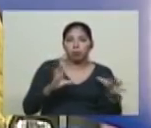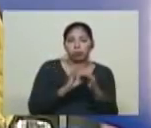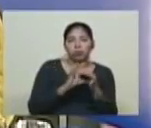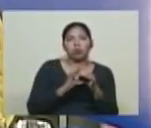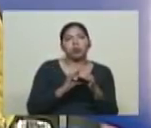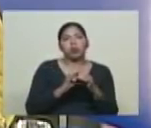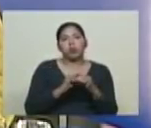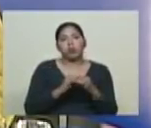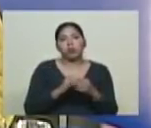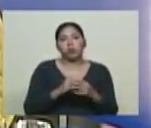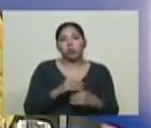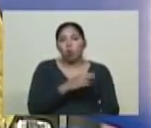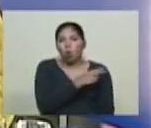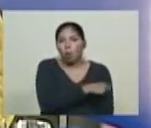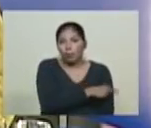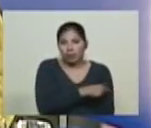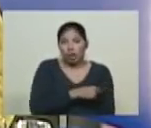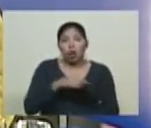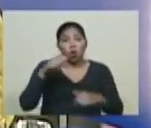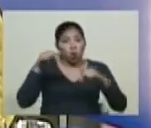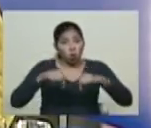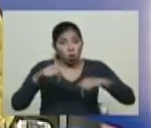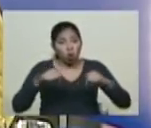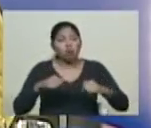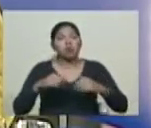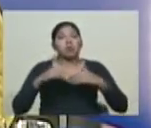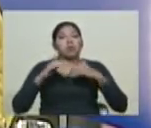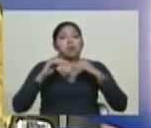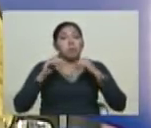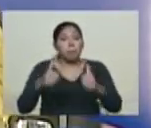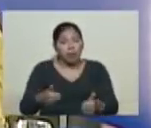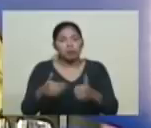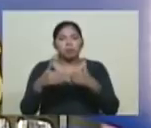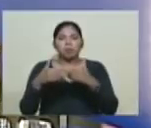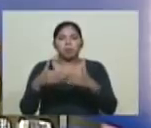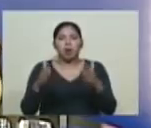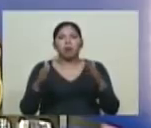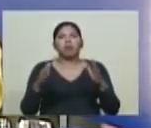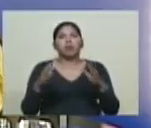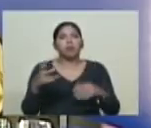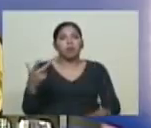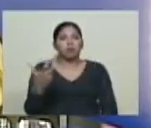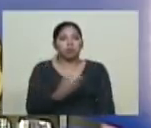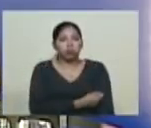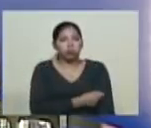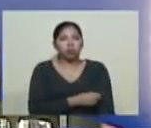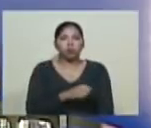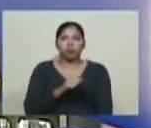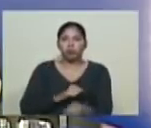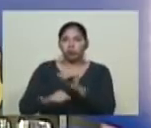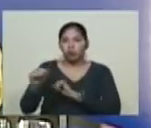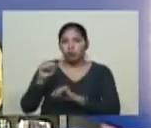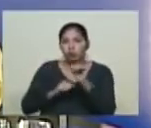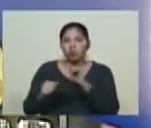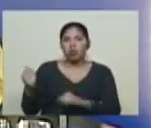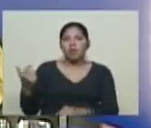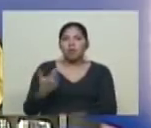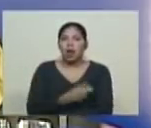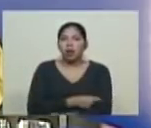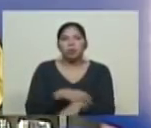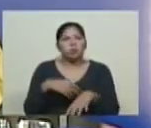nacional, hoy arrancamos la vacunación general del año 2018. ¿Qué vamos a